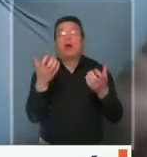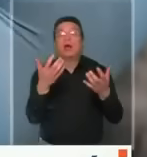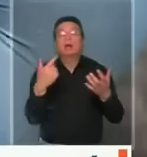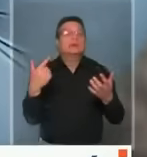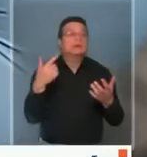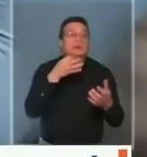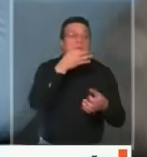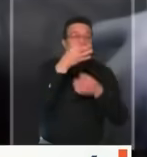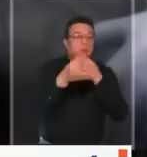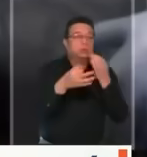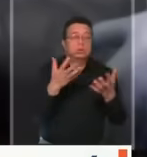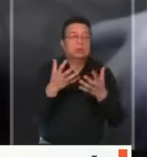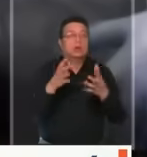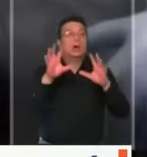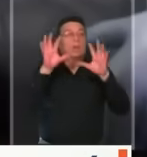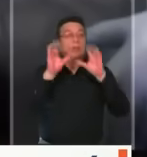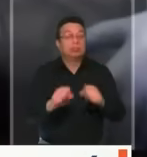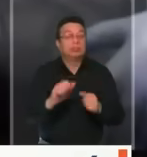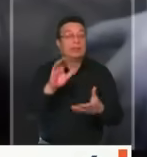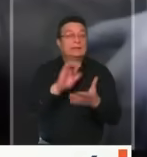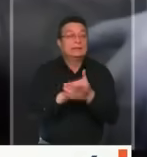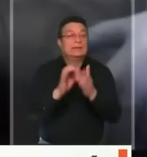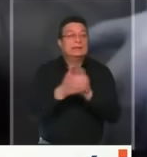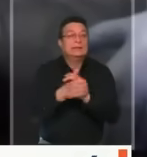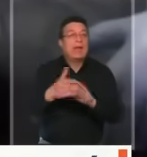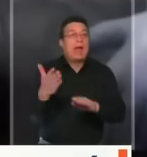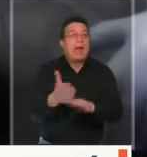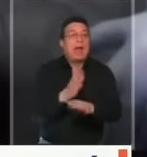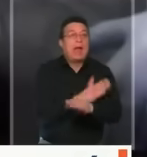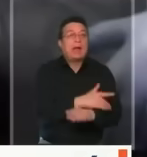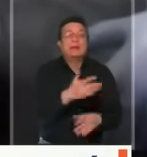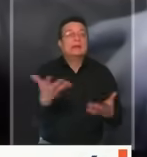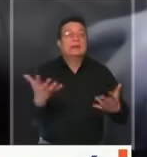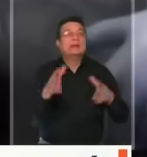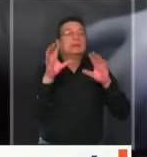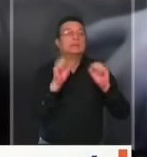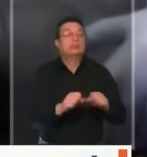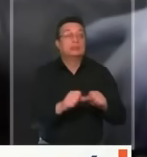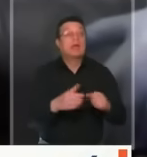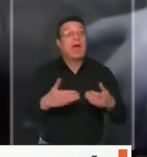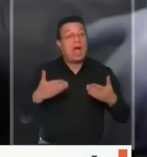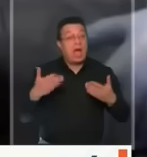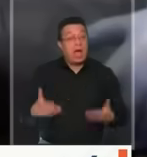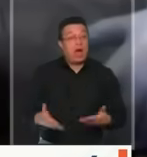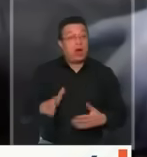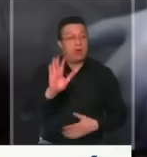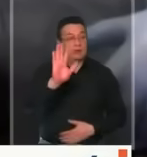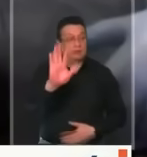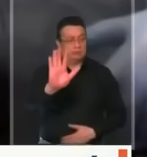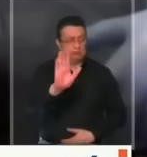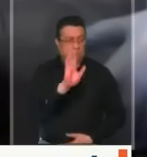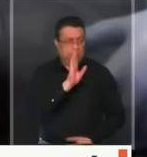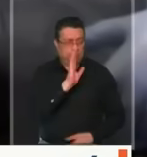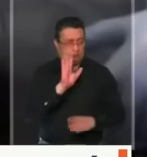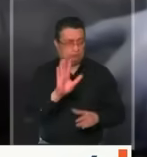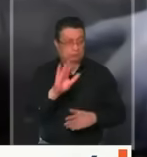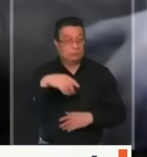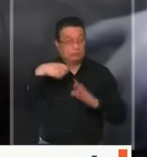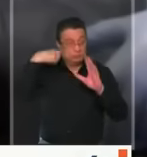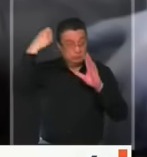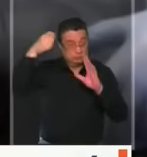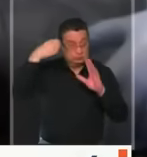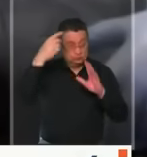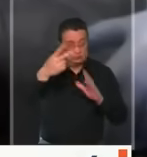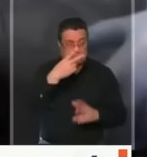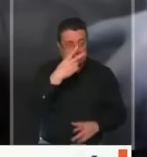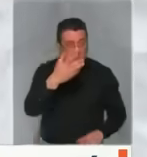la PDI que se tramaba en el interior de esa cabaña. Pero ahora guardaremos silencio, que las imágenes hablen